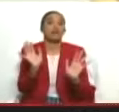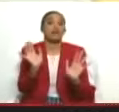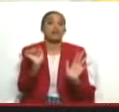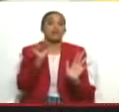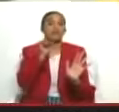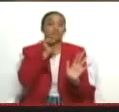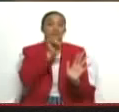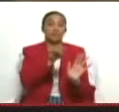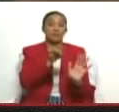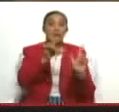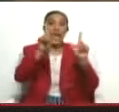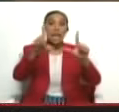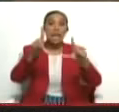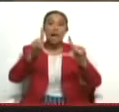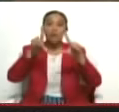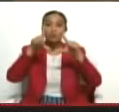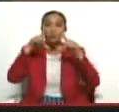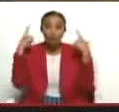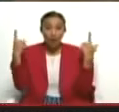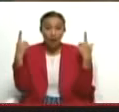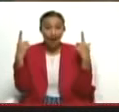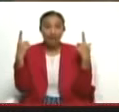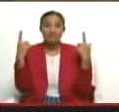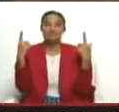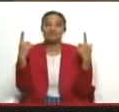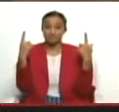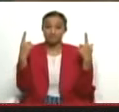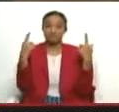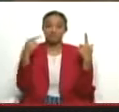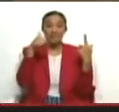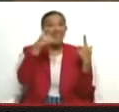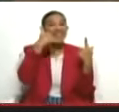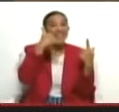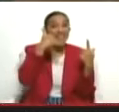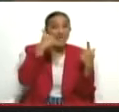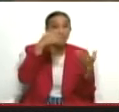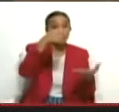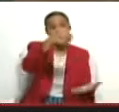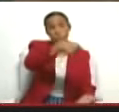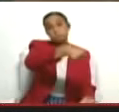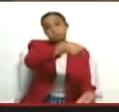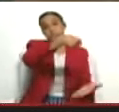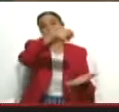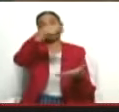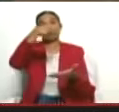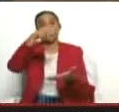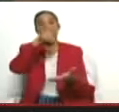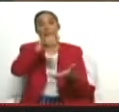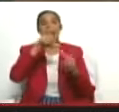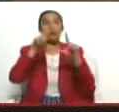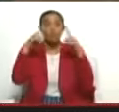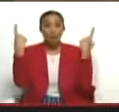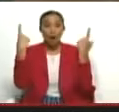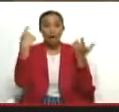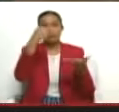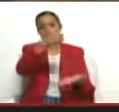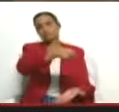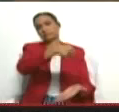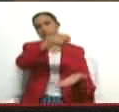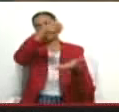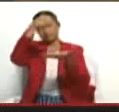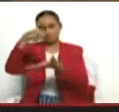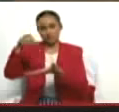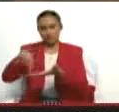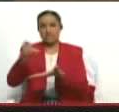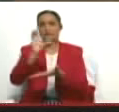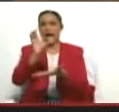los aparatos telefónicos la lacto pasaron a a la guaira en la guaira luego al Marqués en